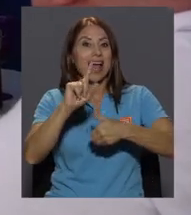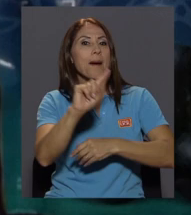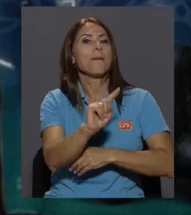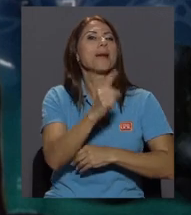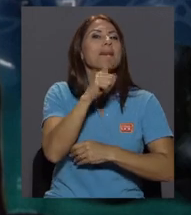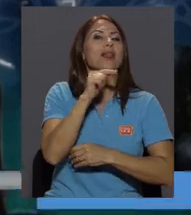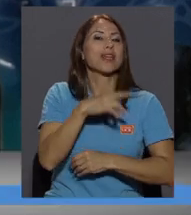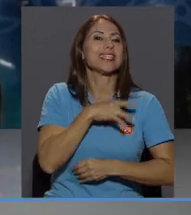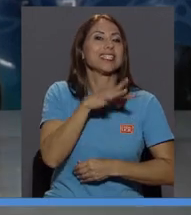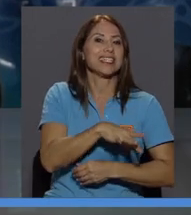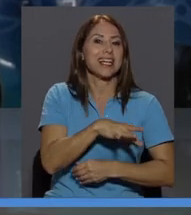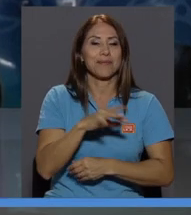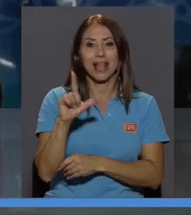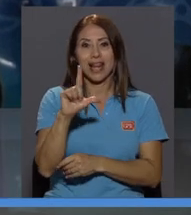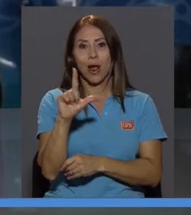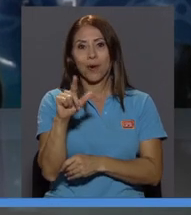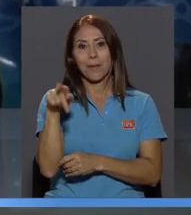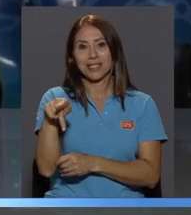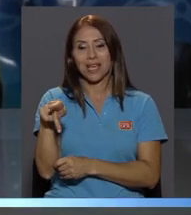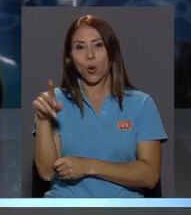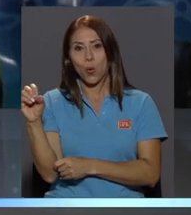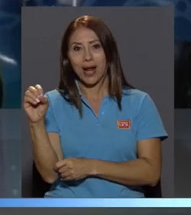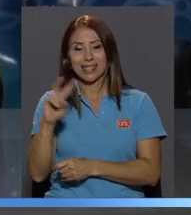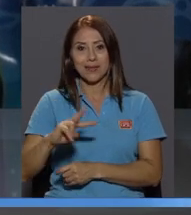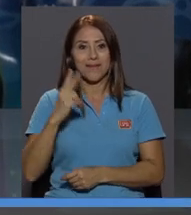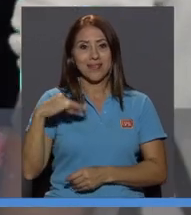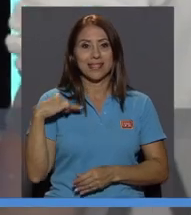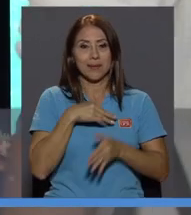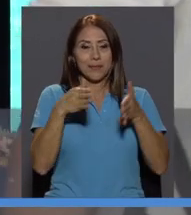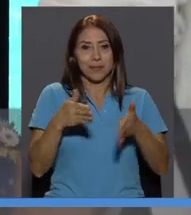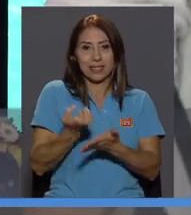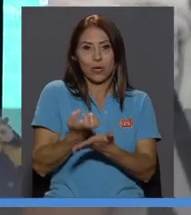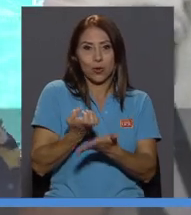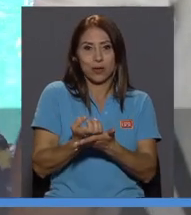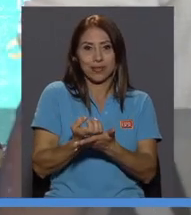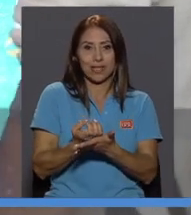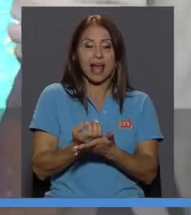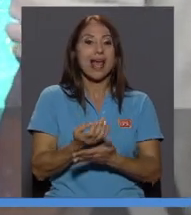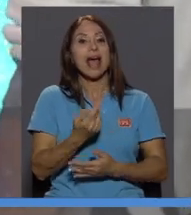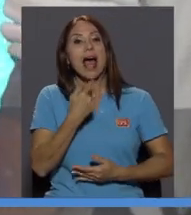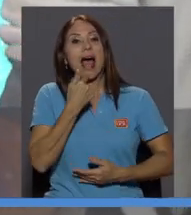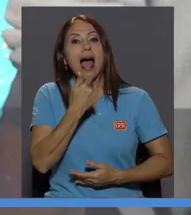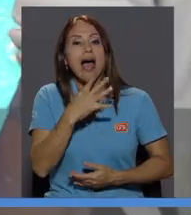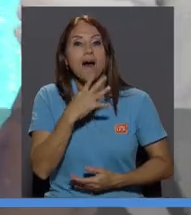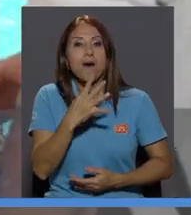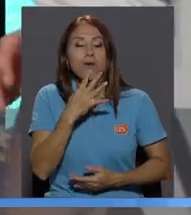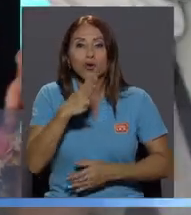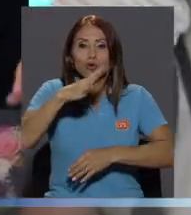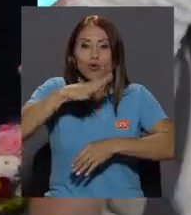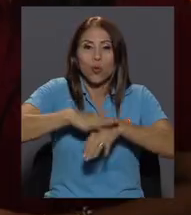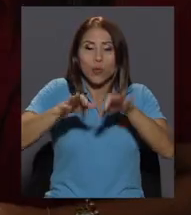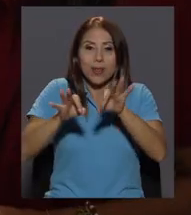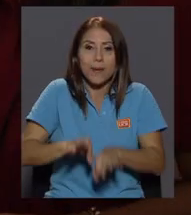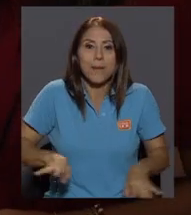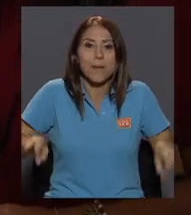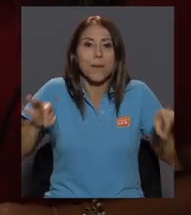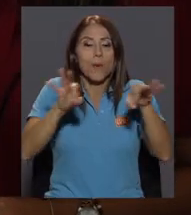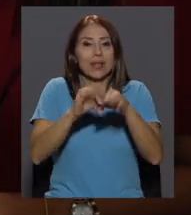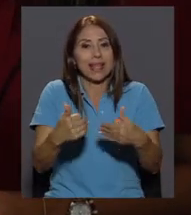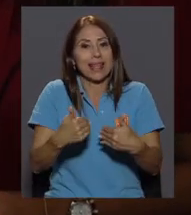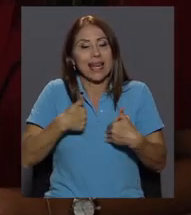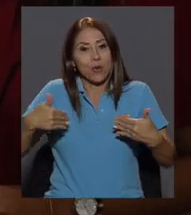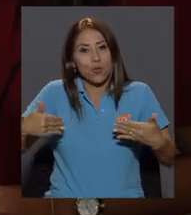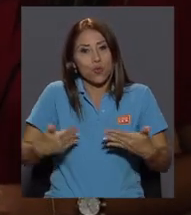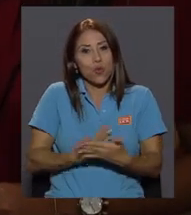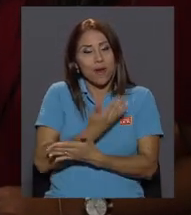chile laura pacheco o bares viceministra de economía mencionó en la inauguración la importancia de contar con la